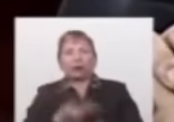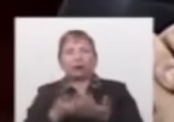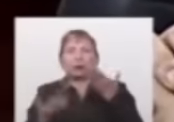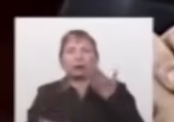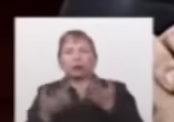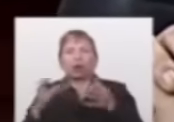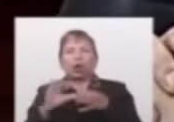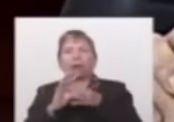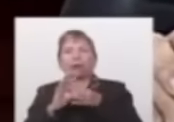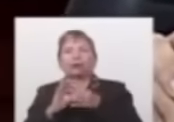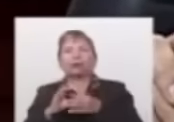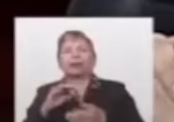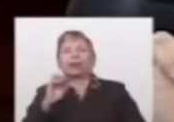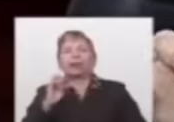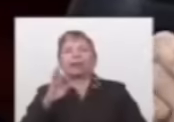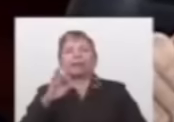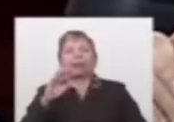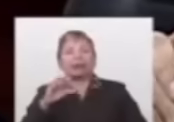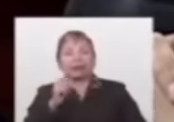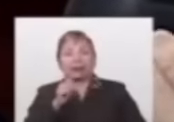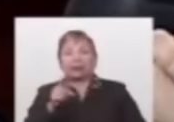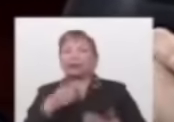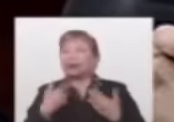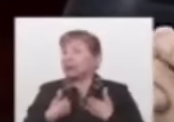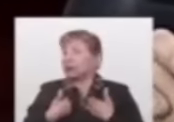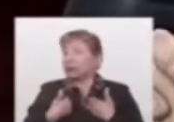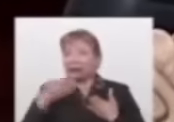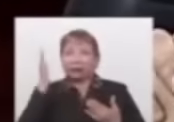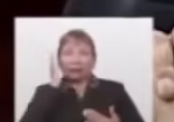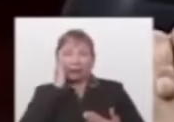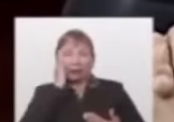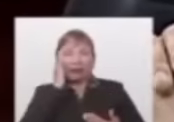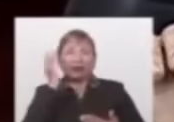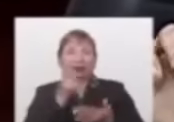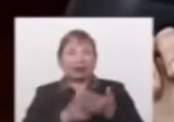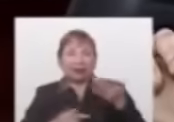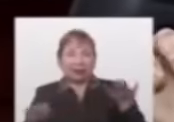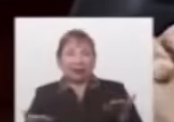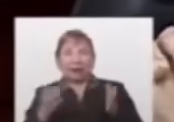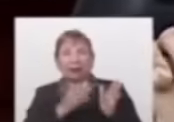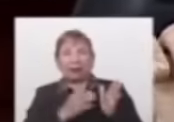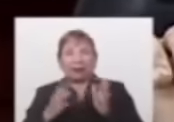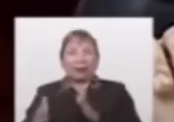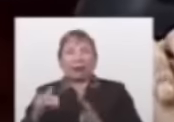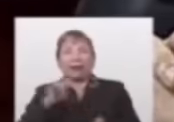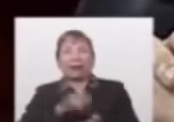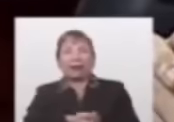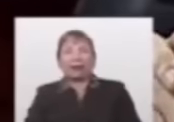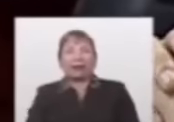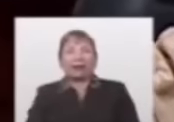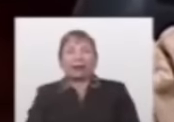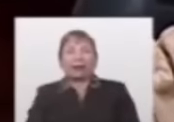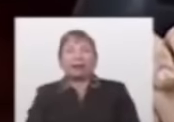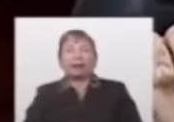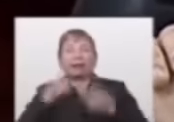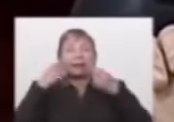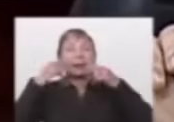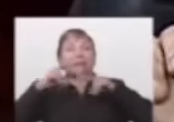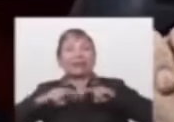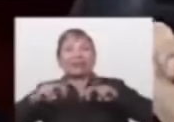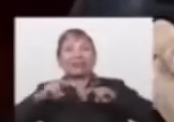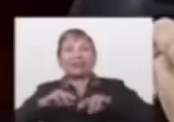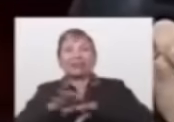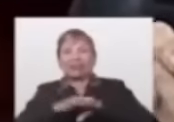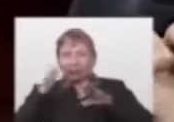supuesta colaboración eficaz. Tendríamos que tener, ¿saben ustedes que el debido proceso establece que las investigaciones